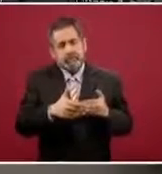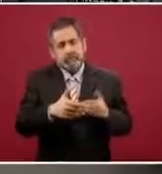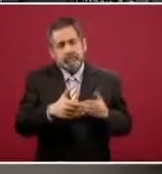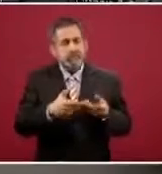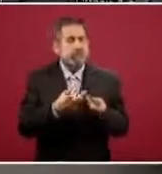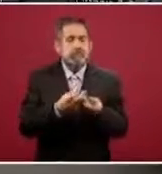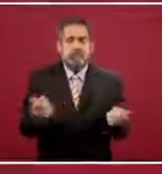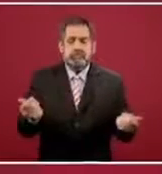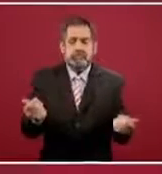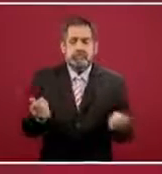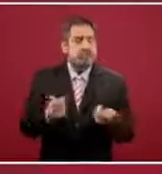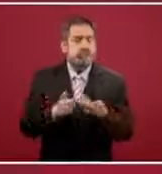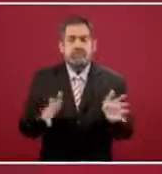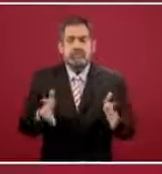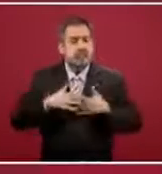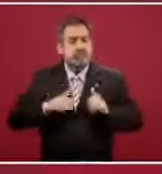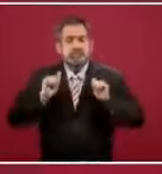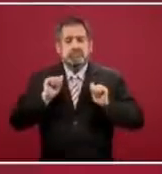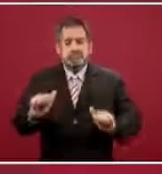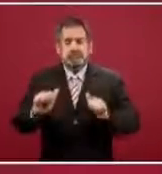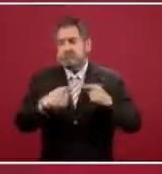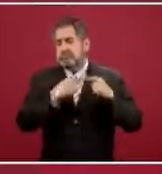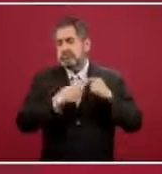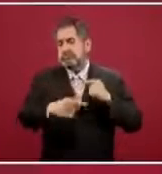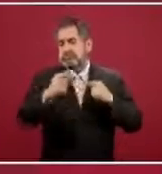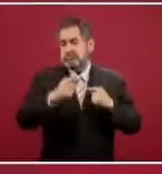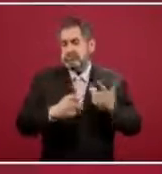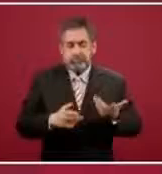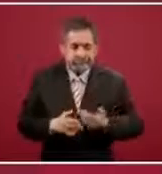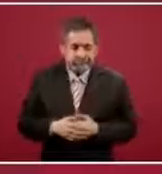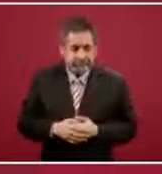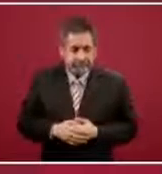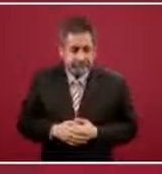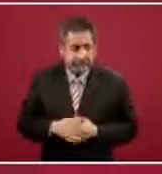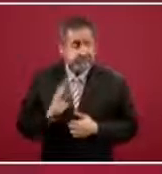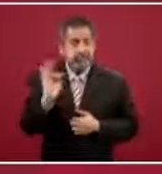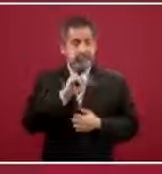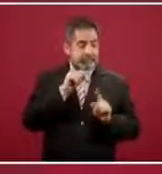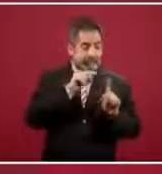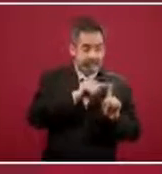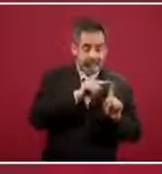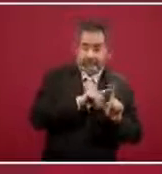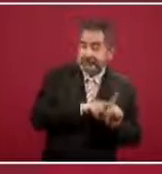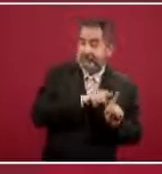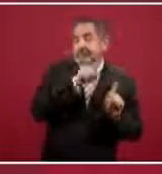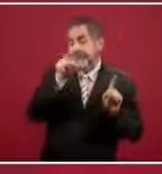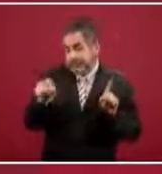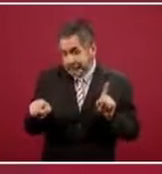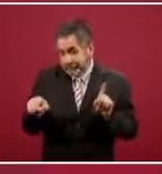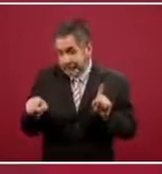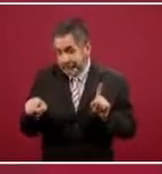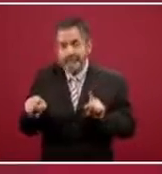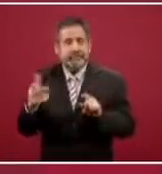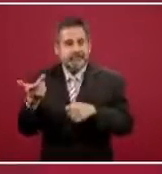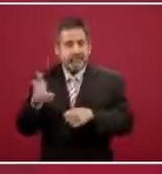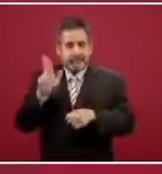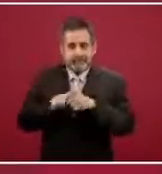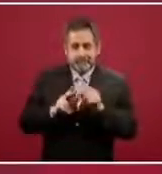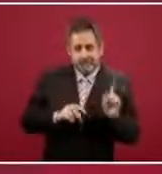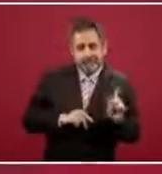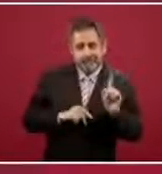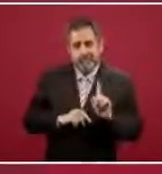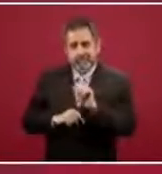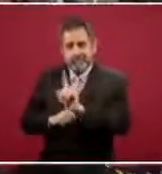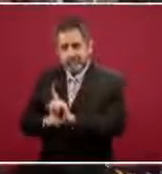y va a quedar inmune pero si fuera al hospital oa la unidad de salud al servicio urgencias mientras